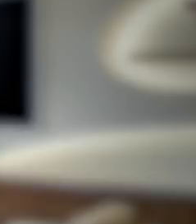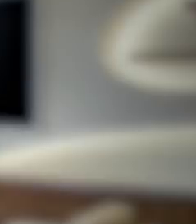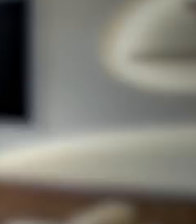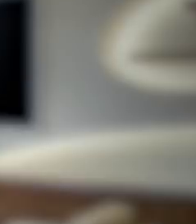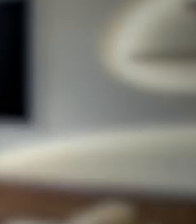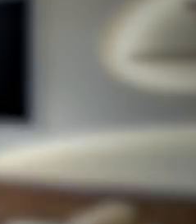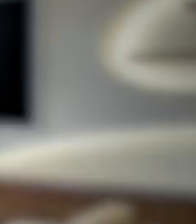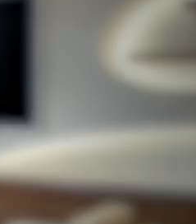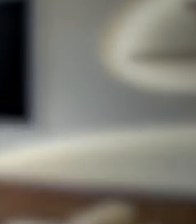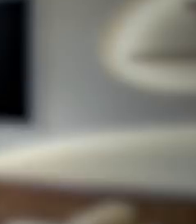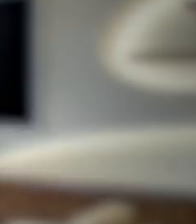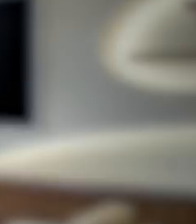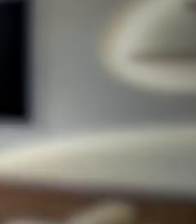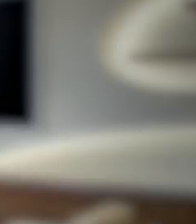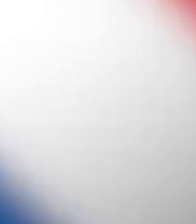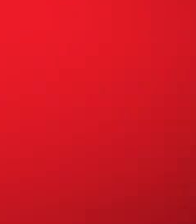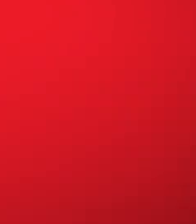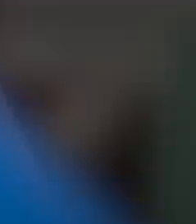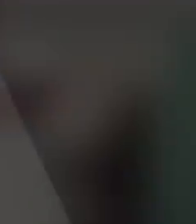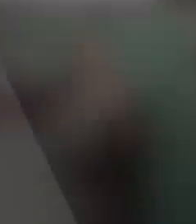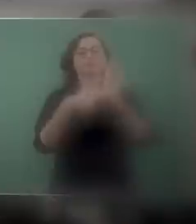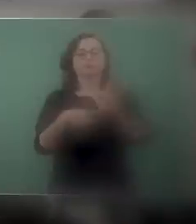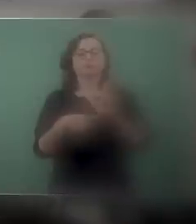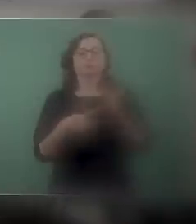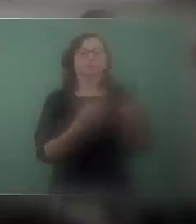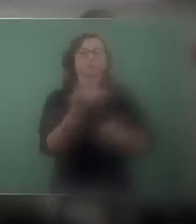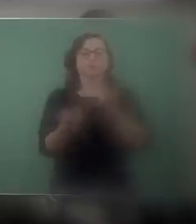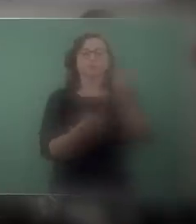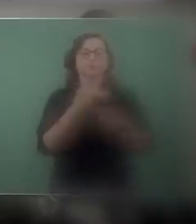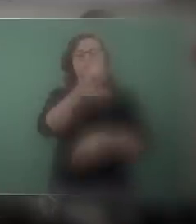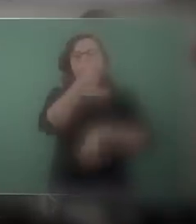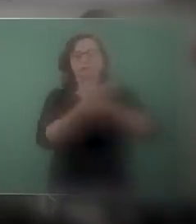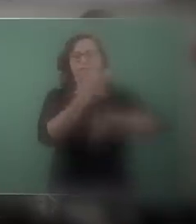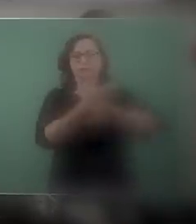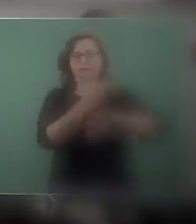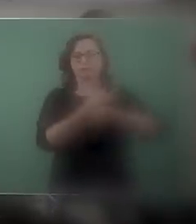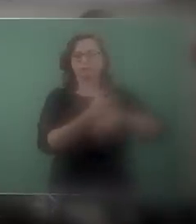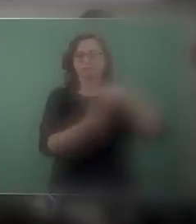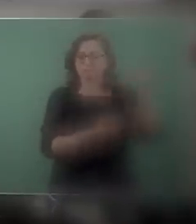el grado de arrogancia y soberbia de la persona. Es una encuesta que hacen en Estados Unidos